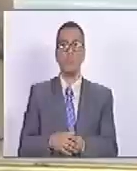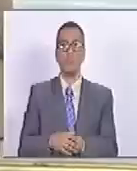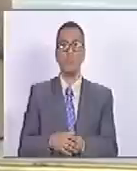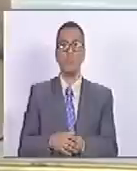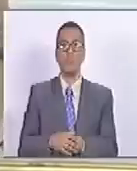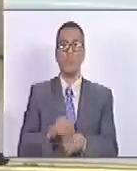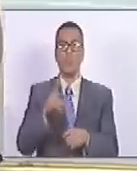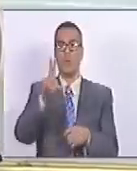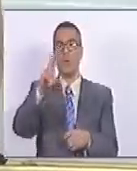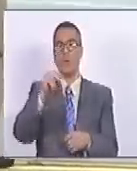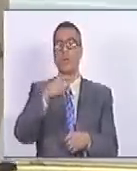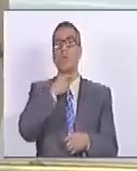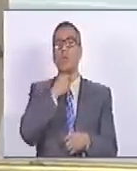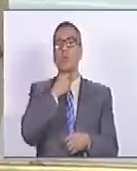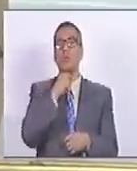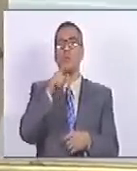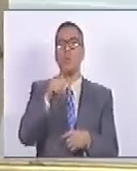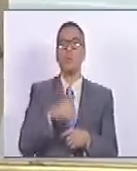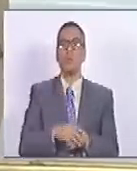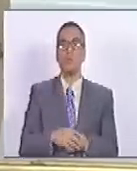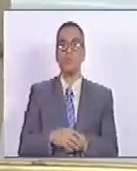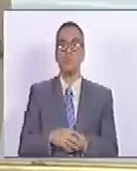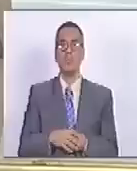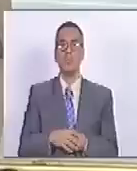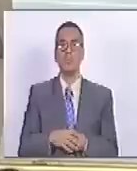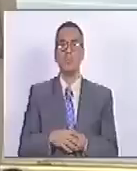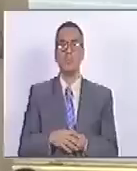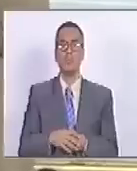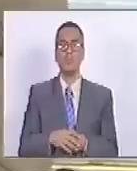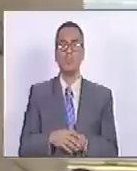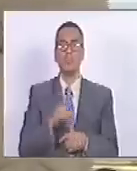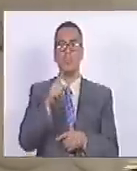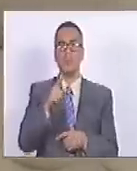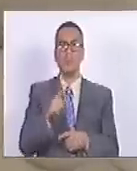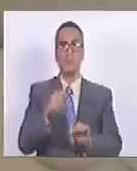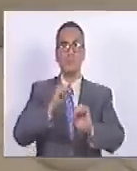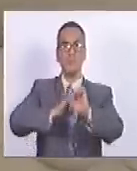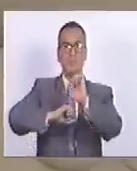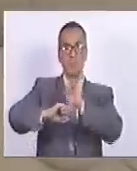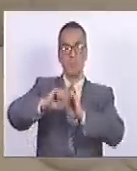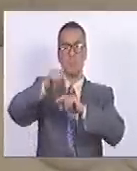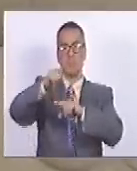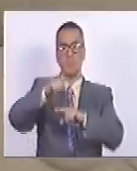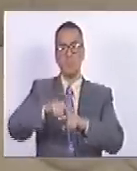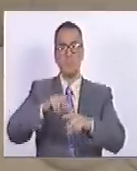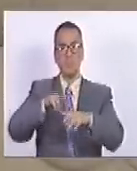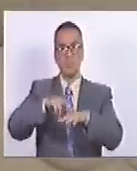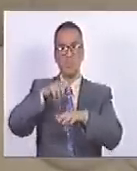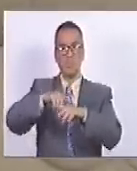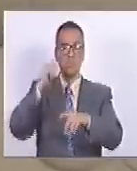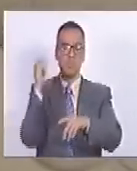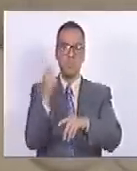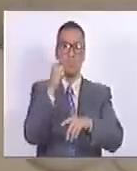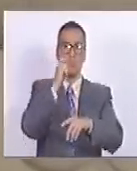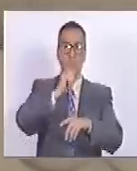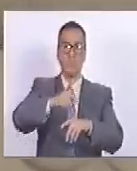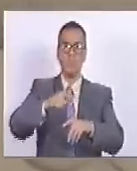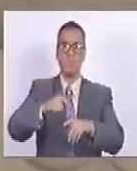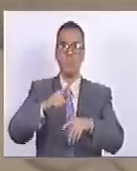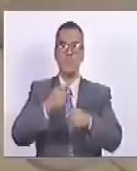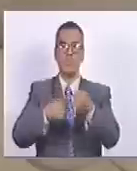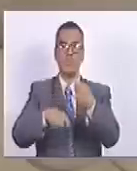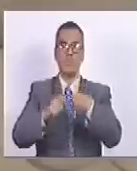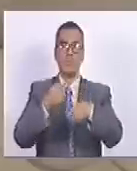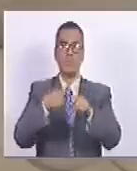No les gustemos a aquellos quienes repudiamos la esclavitud como forma de